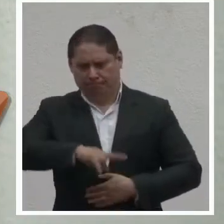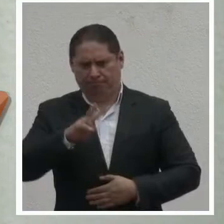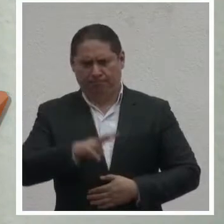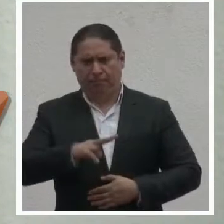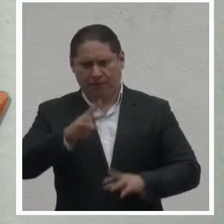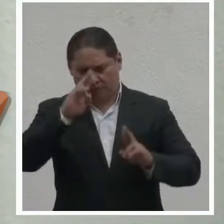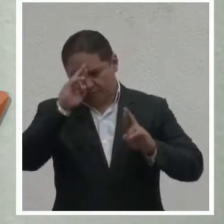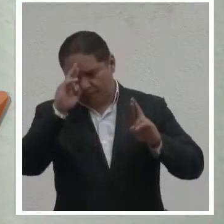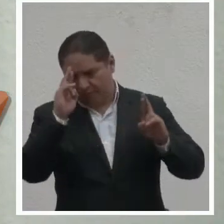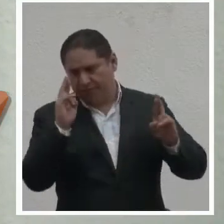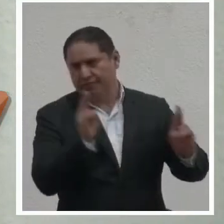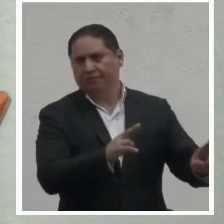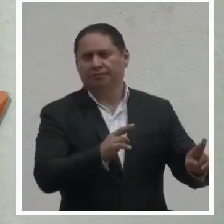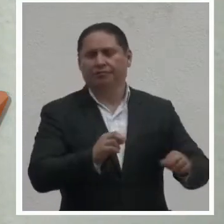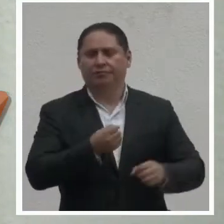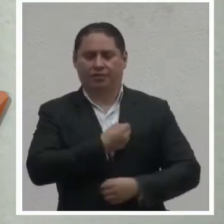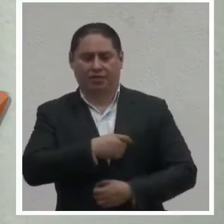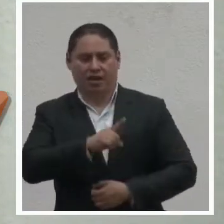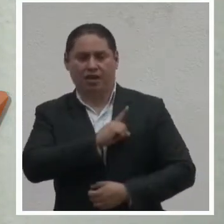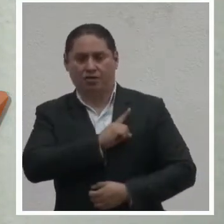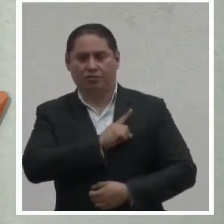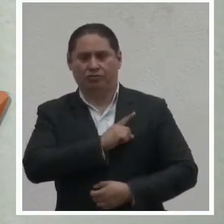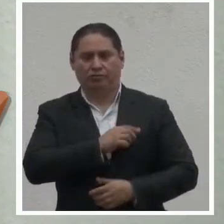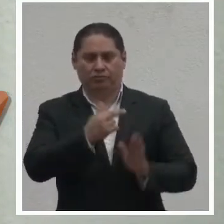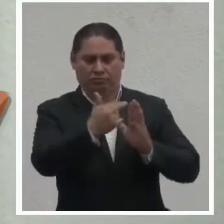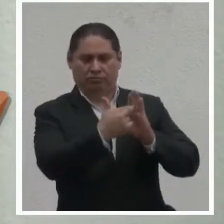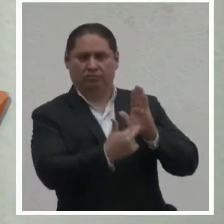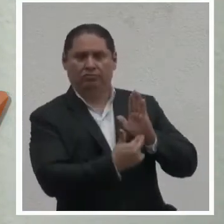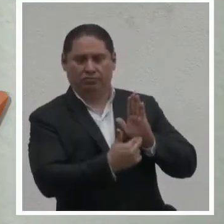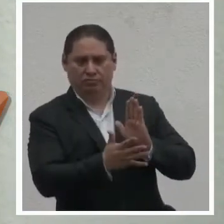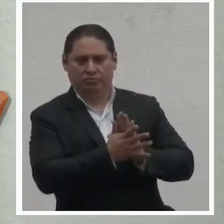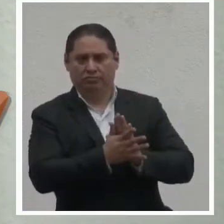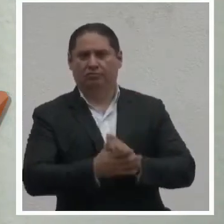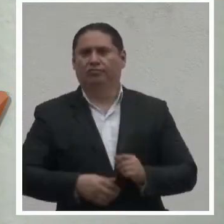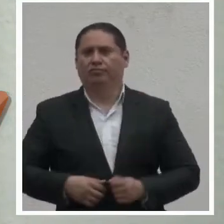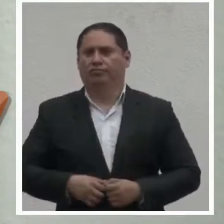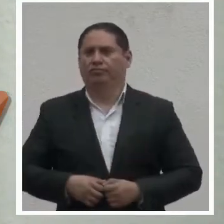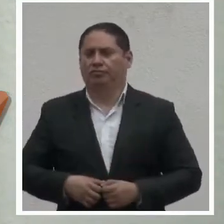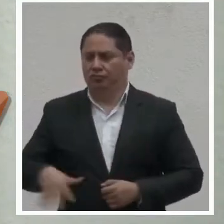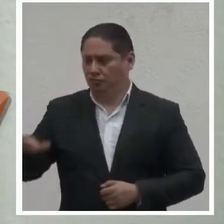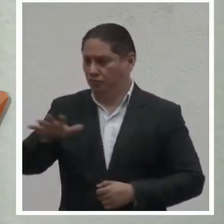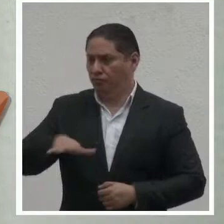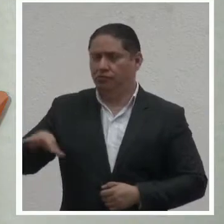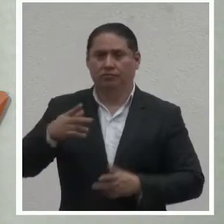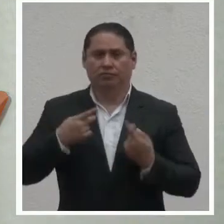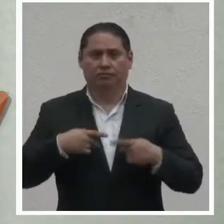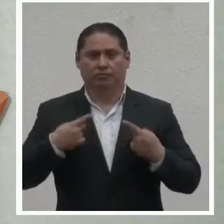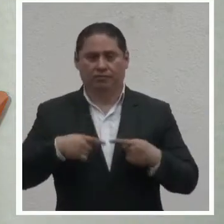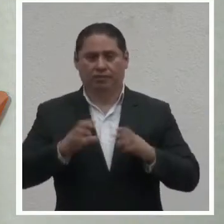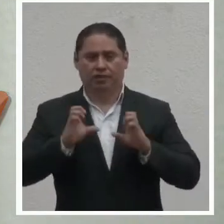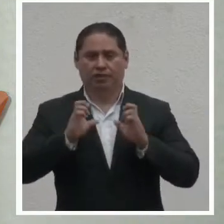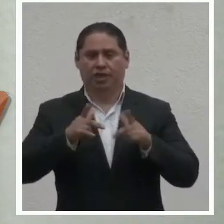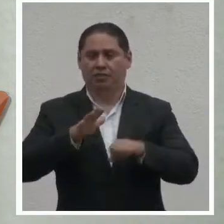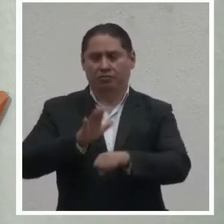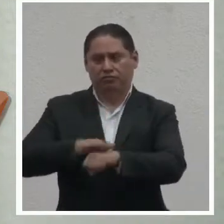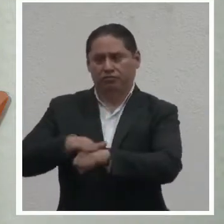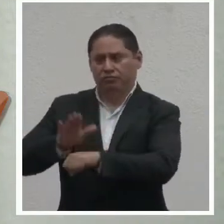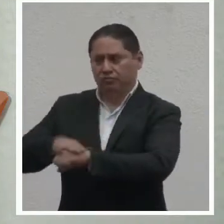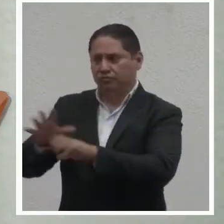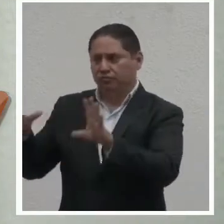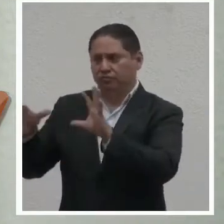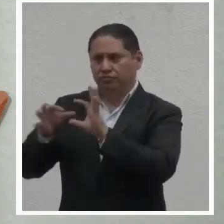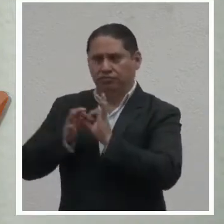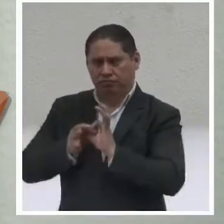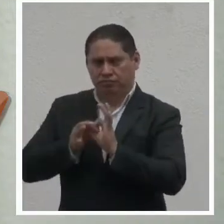las recomendaciones del sector salud. El pueblo de Chiapas respondió a la convocatoria de unidad y de